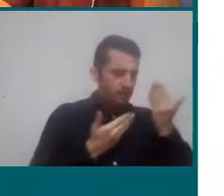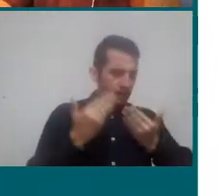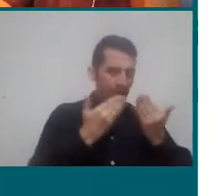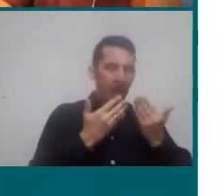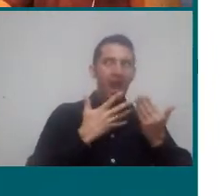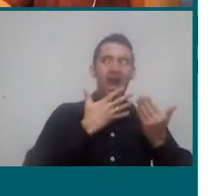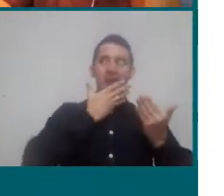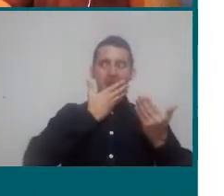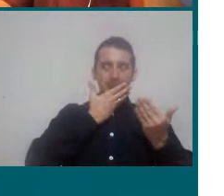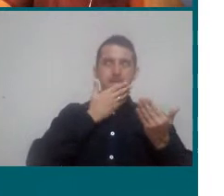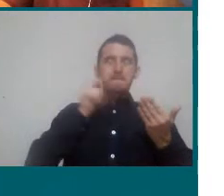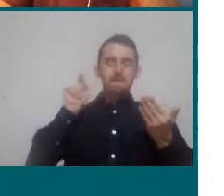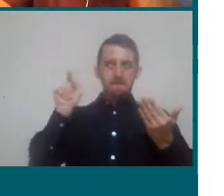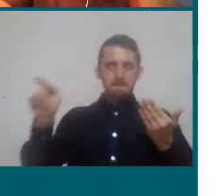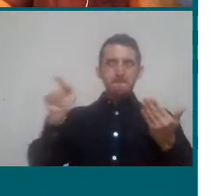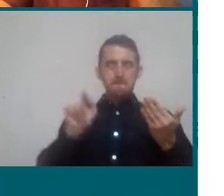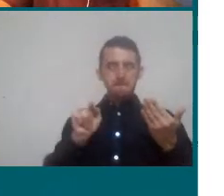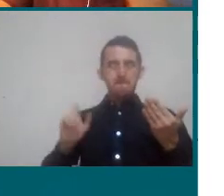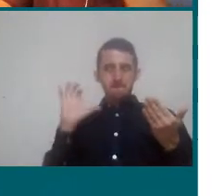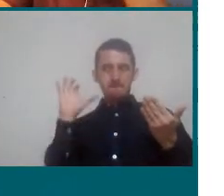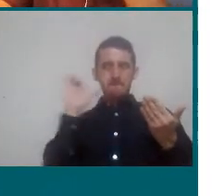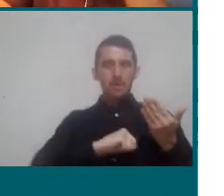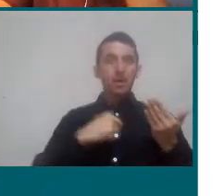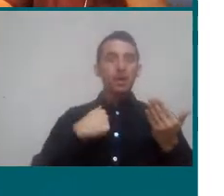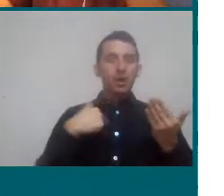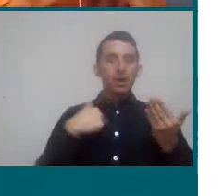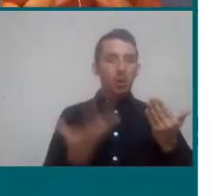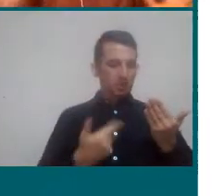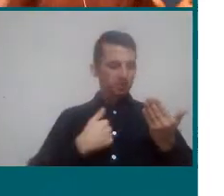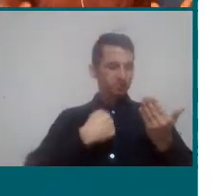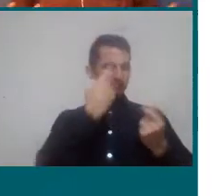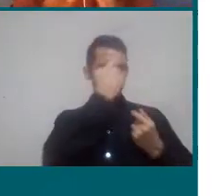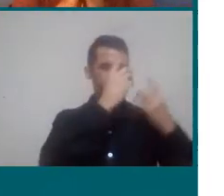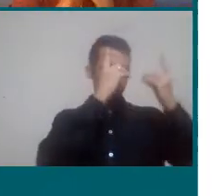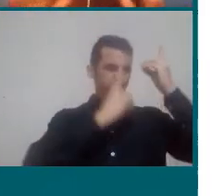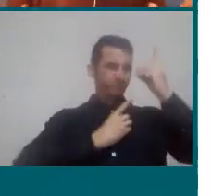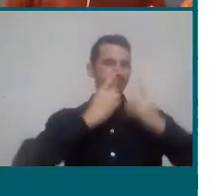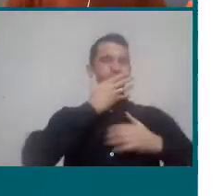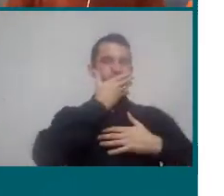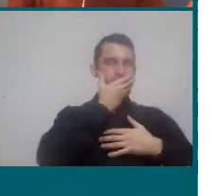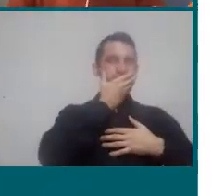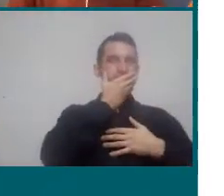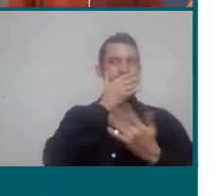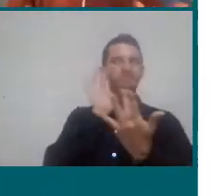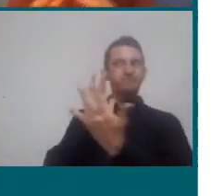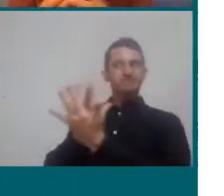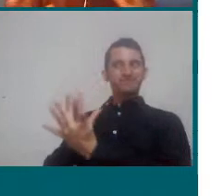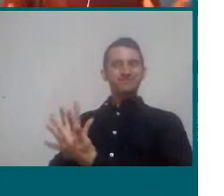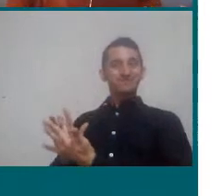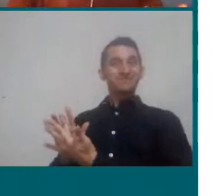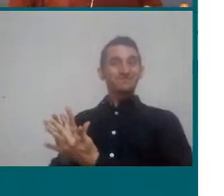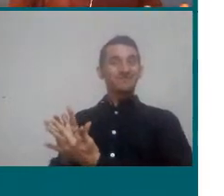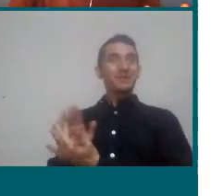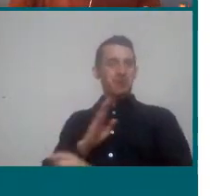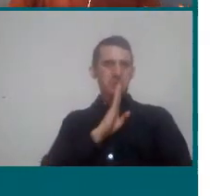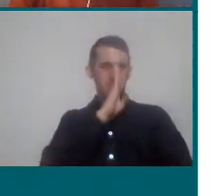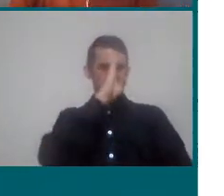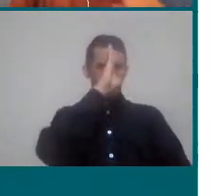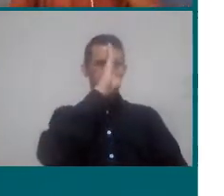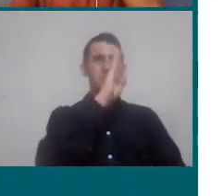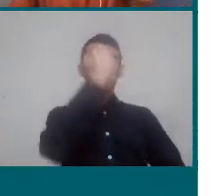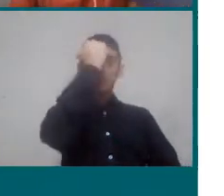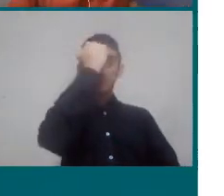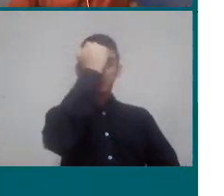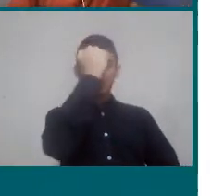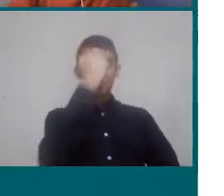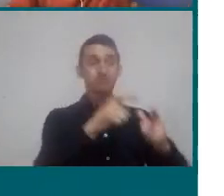juicios. Y esos juicios me tienen que permitir tomar decisiones. Hasta aquí todo el mundo había hecho esto. Todos los educadores del mundo cuando